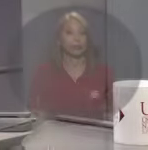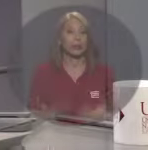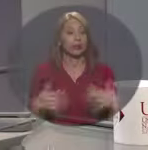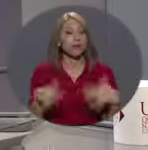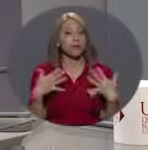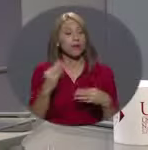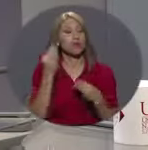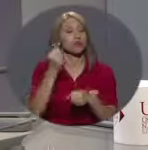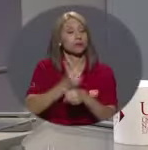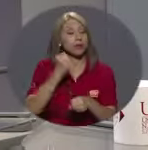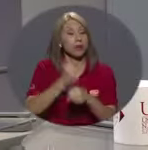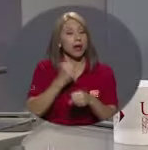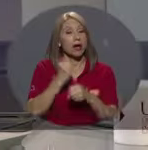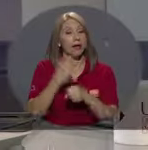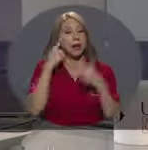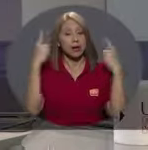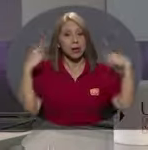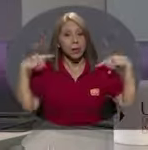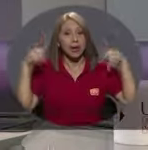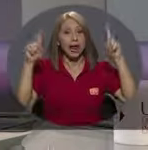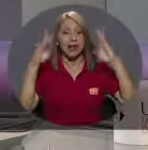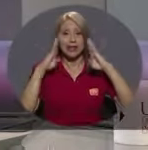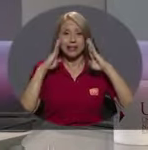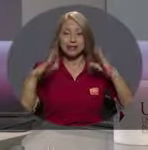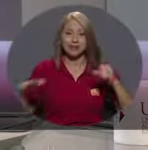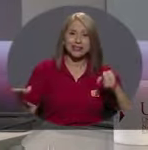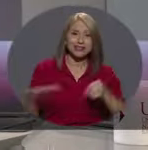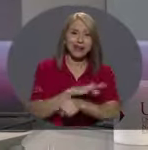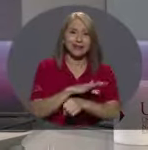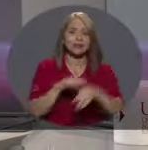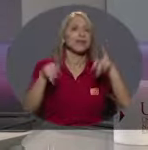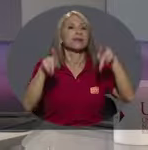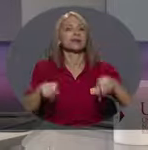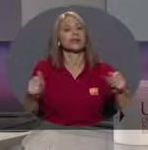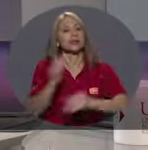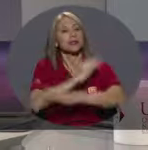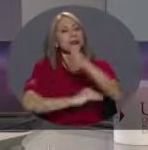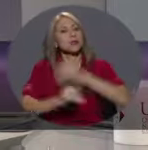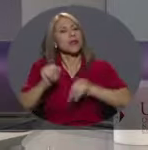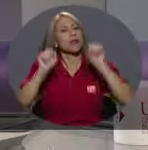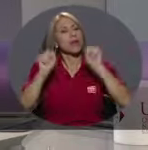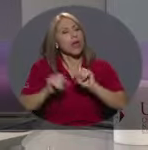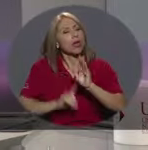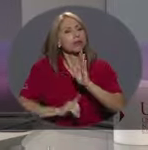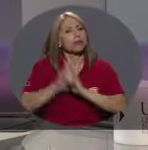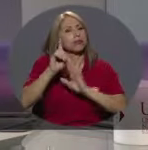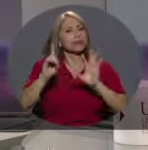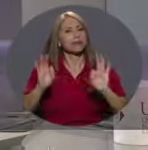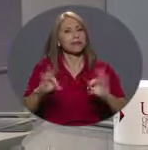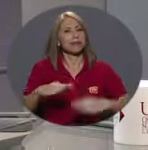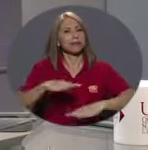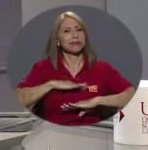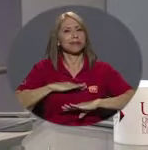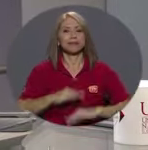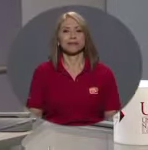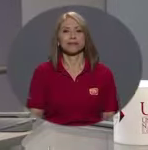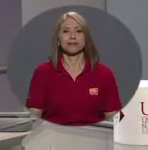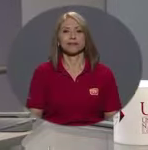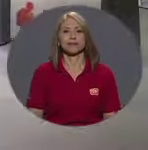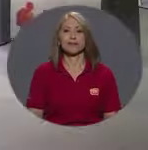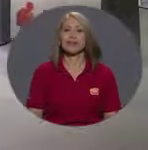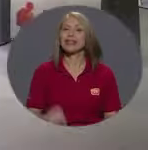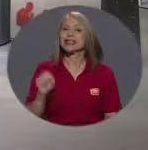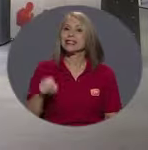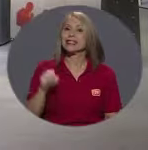En definitiva, mucho que trabajar para lograr ese abordaje integral que le permita a las personas con alguna discapacidad desarrollarse plenamente. Sí, no